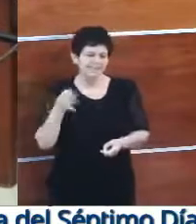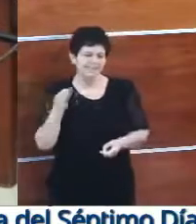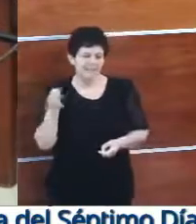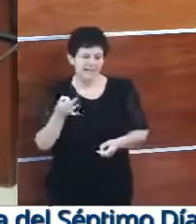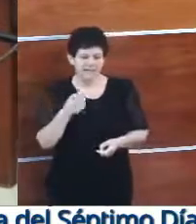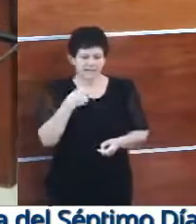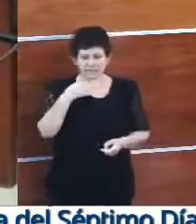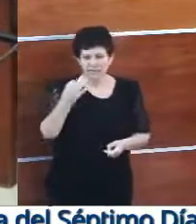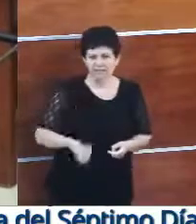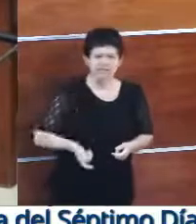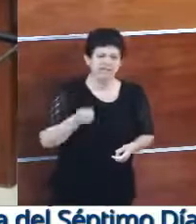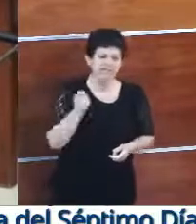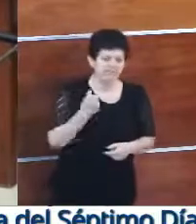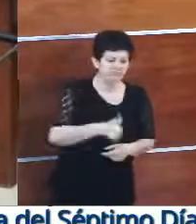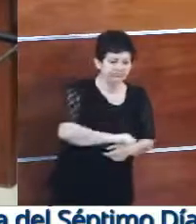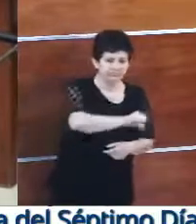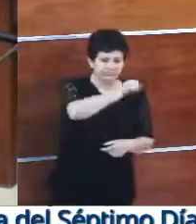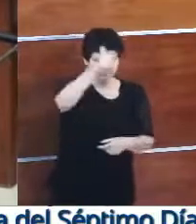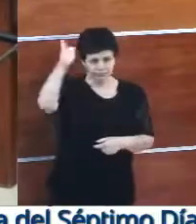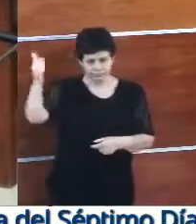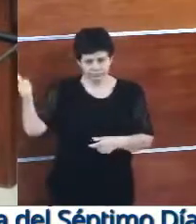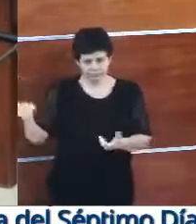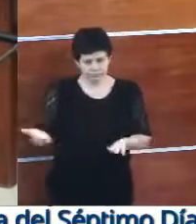verdad en todo el universo.